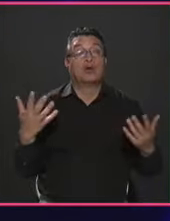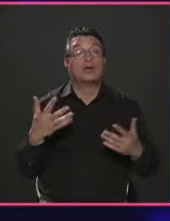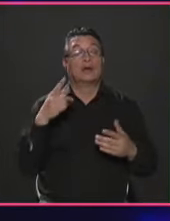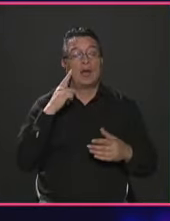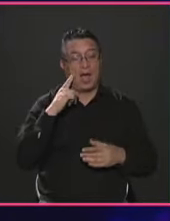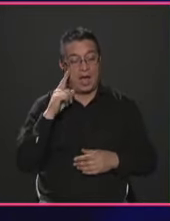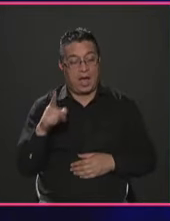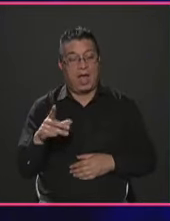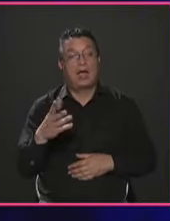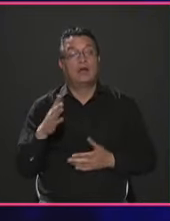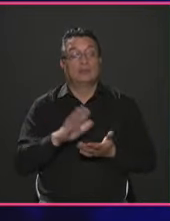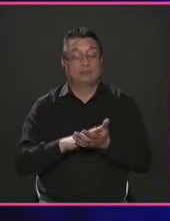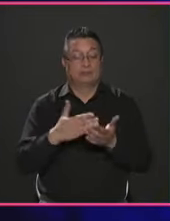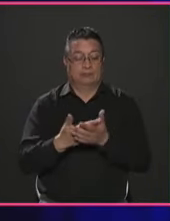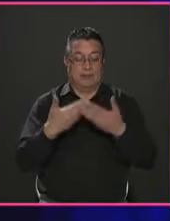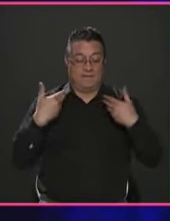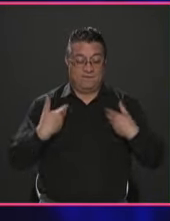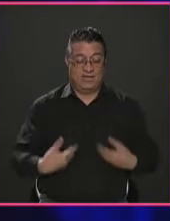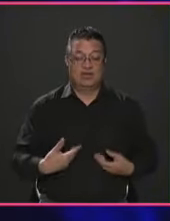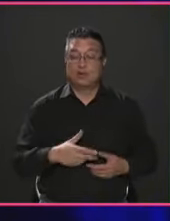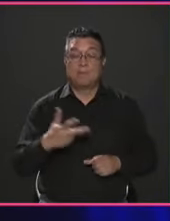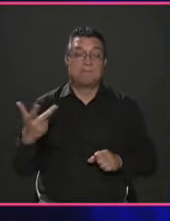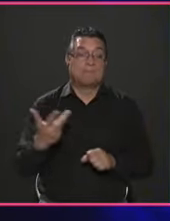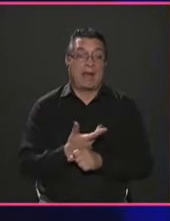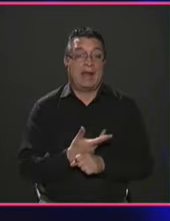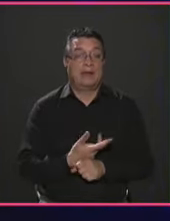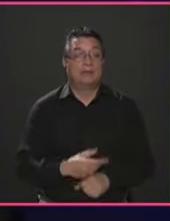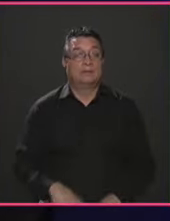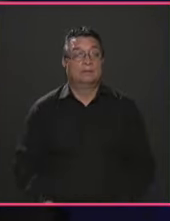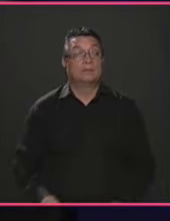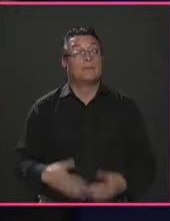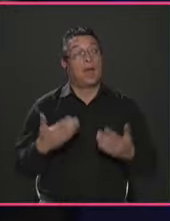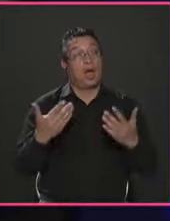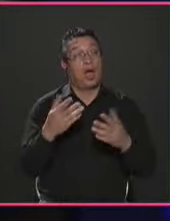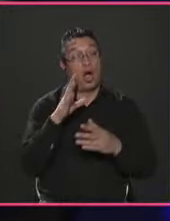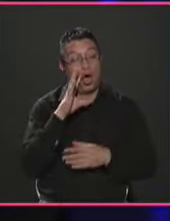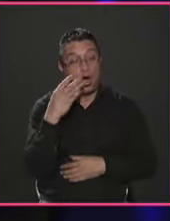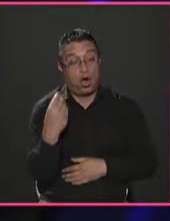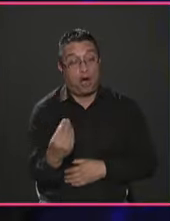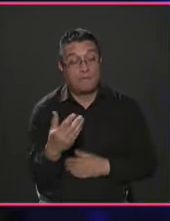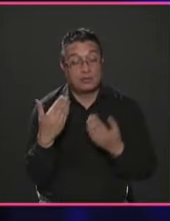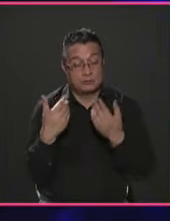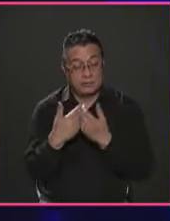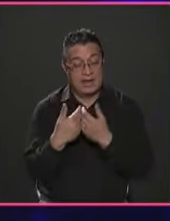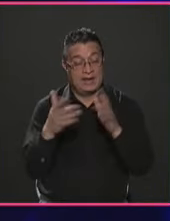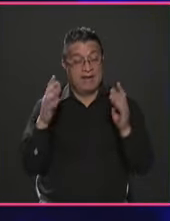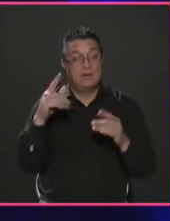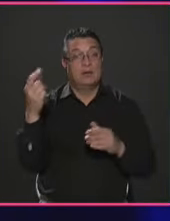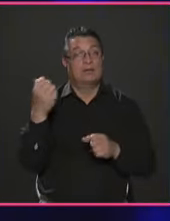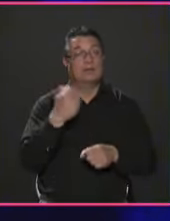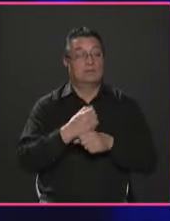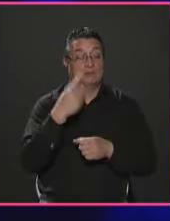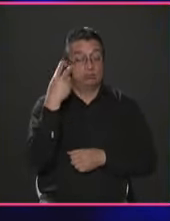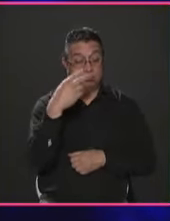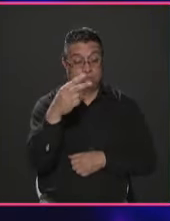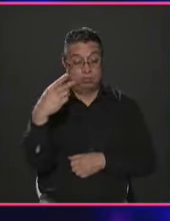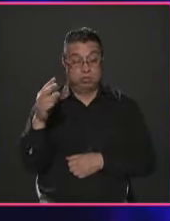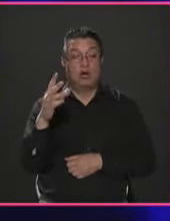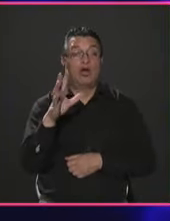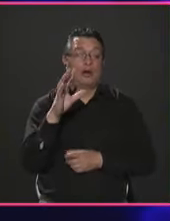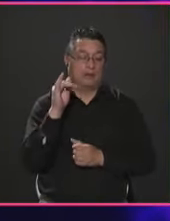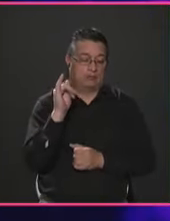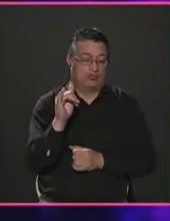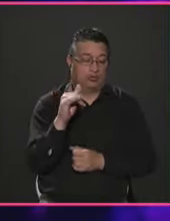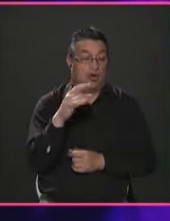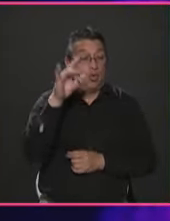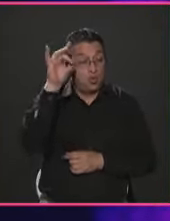estado físico que los afecta Entonces por supuesto que la libertad y la particularidad son esenciales pero no son única